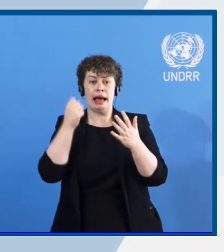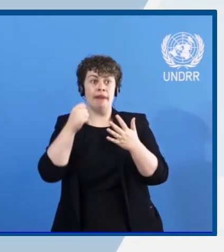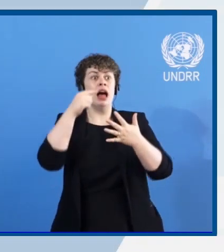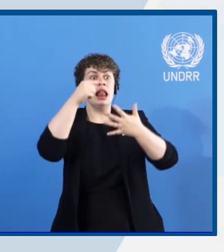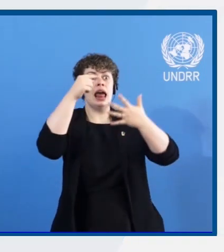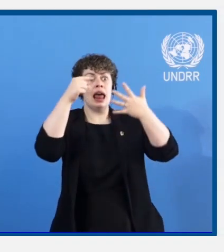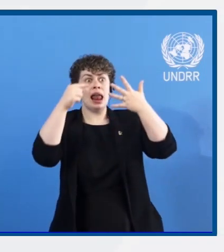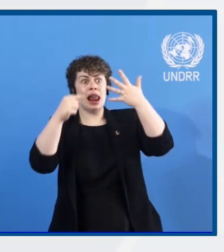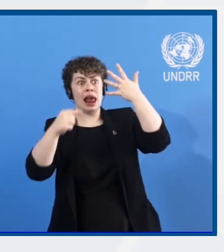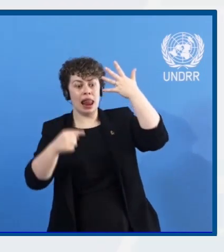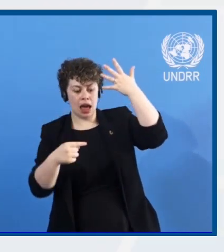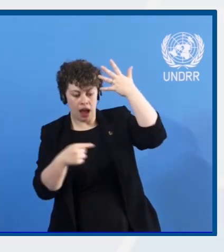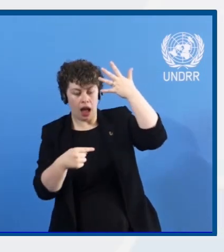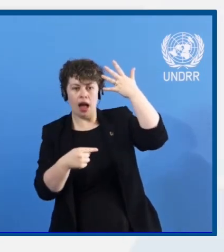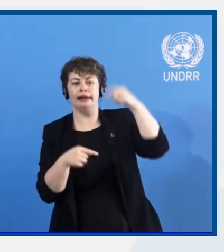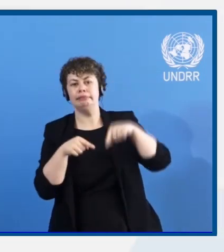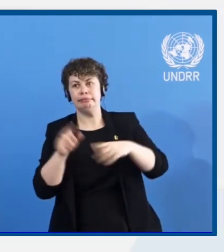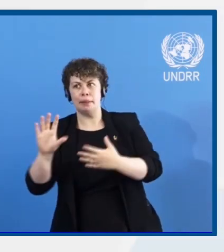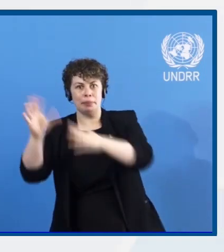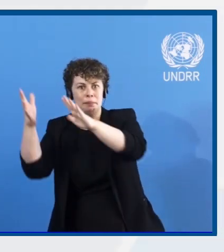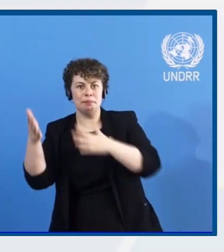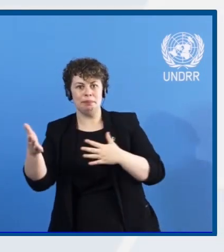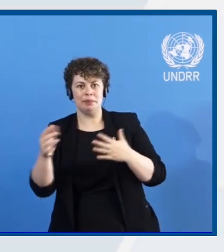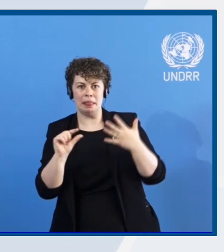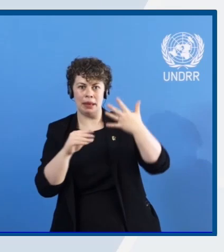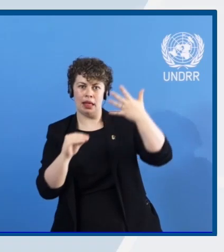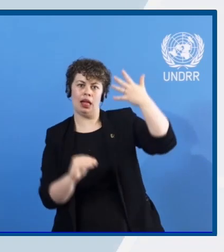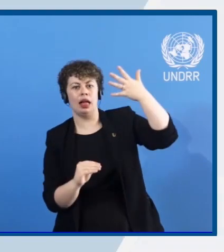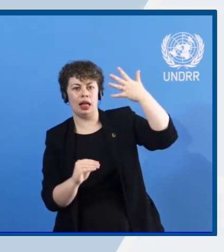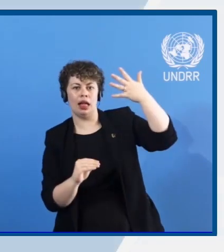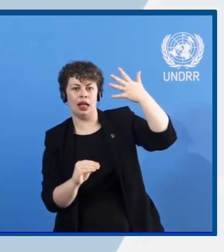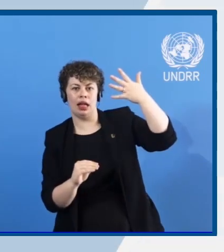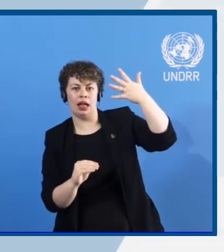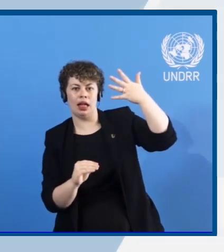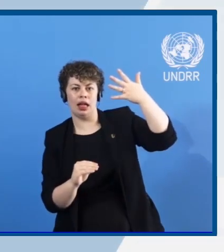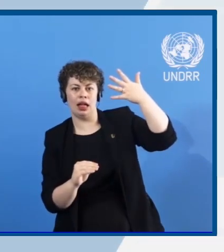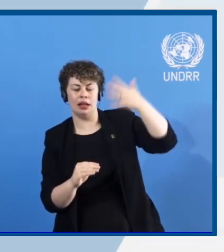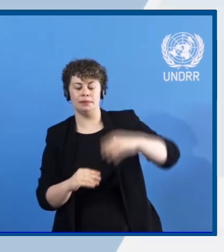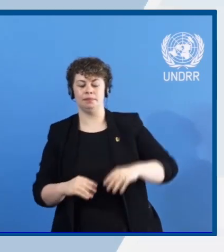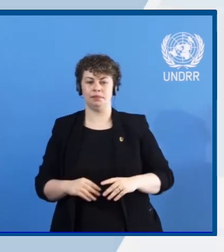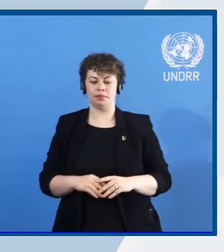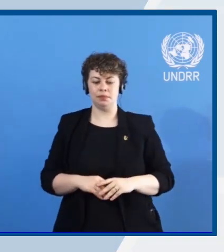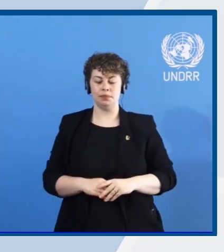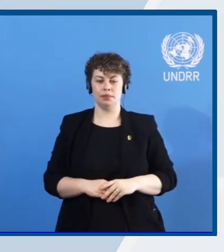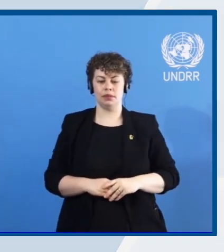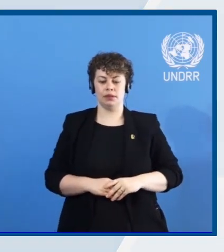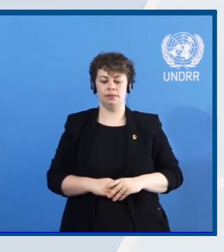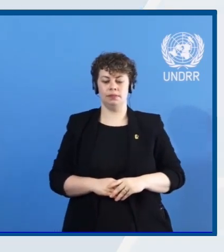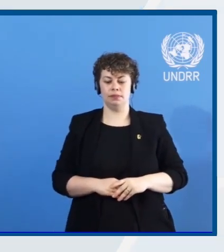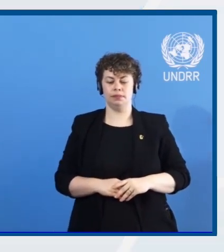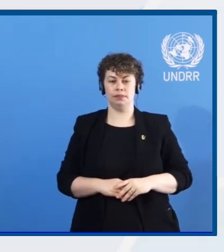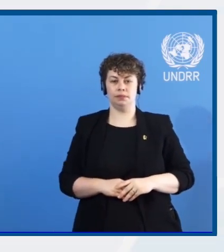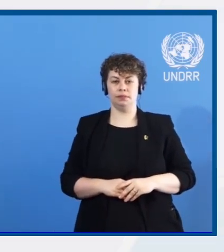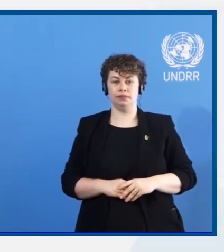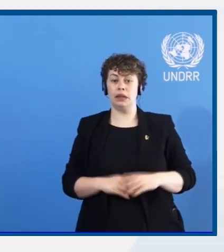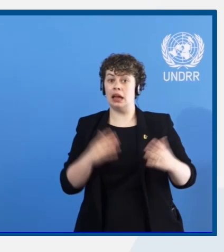materialización del riesgo. Y esto presenta una limitación en cómo, desde la perspectiva de quienes